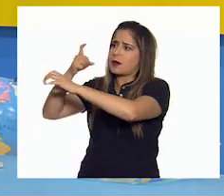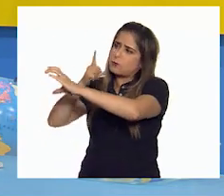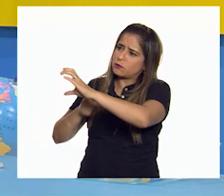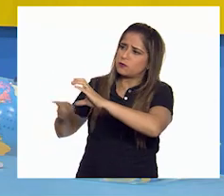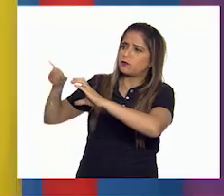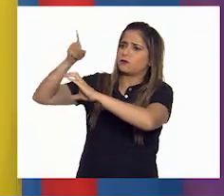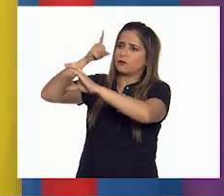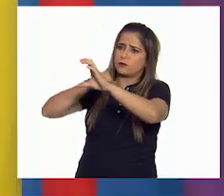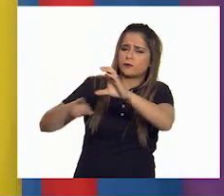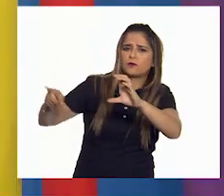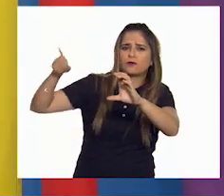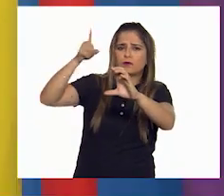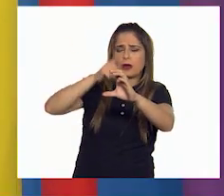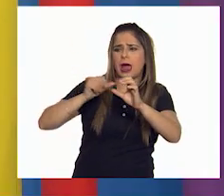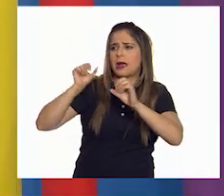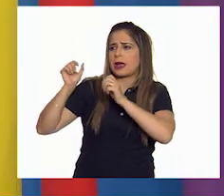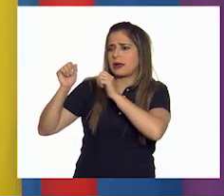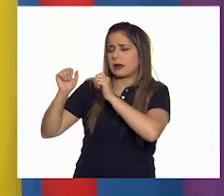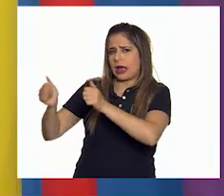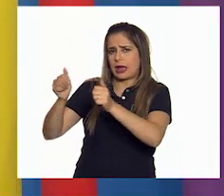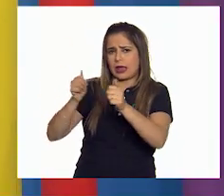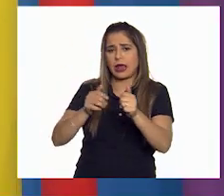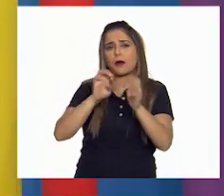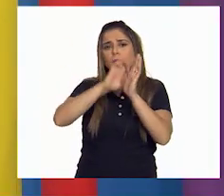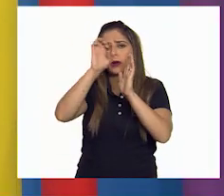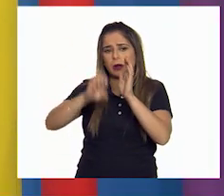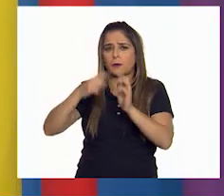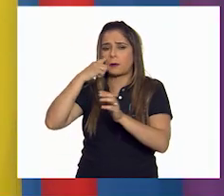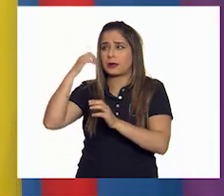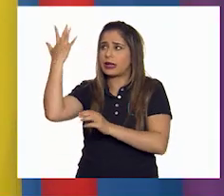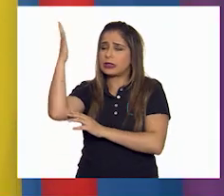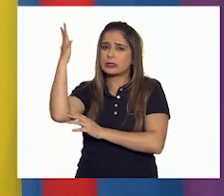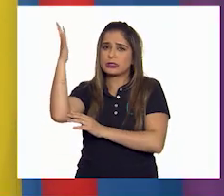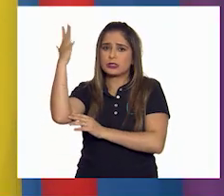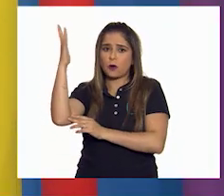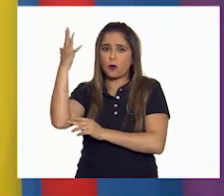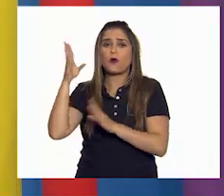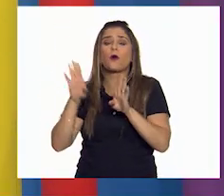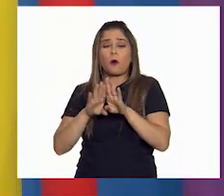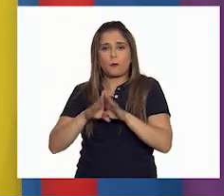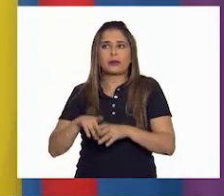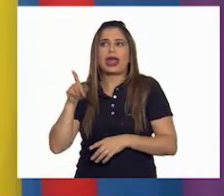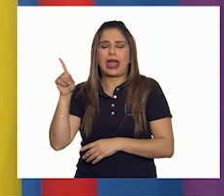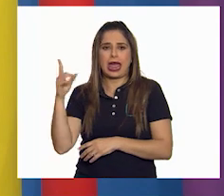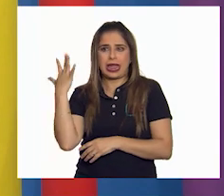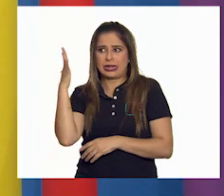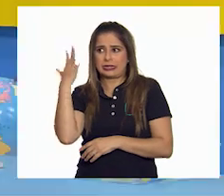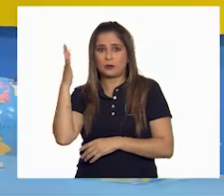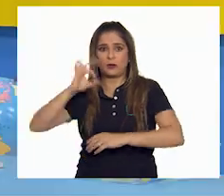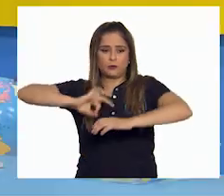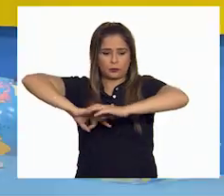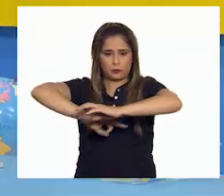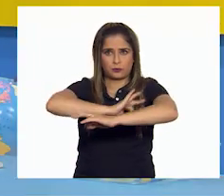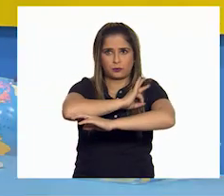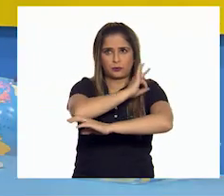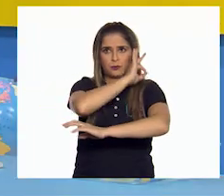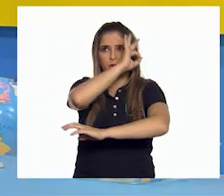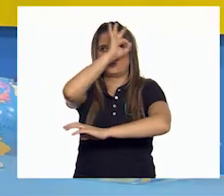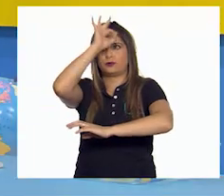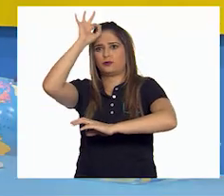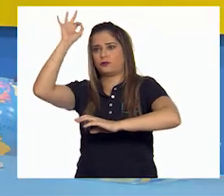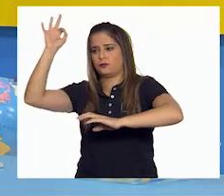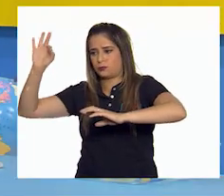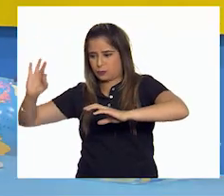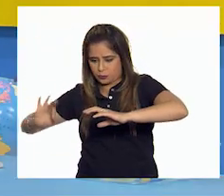el Sol. Ah, con el Sol. Bueno, el Sol siempre inicia los procesos en nuestro planeta. Sí, el Sol es